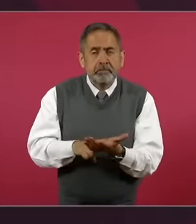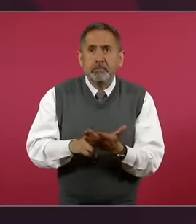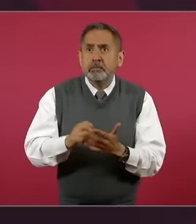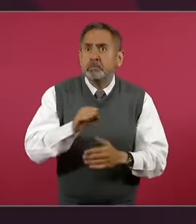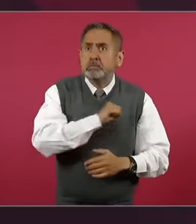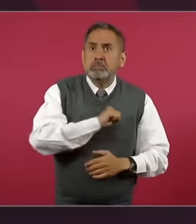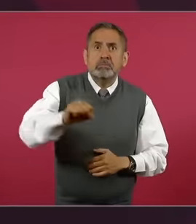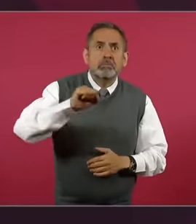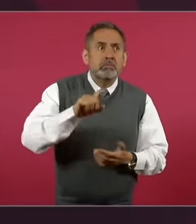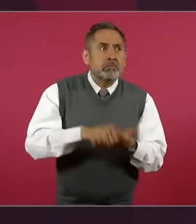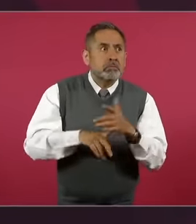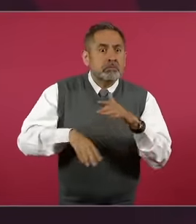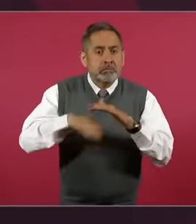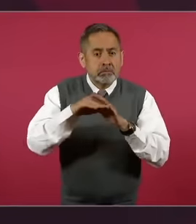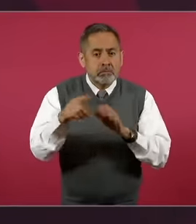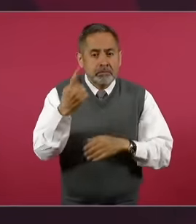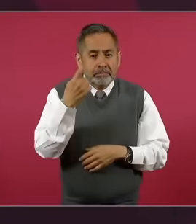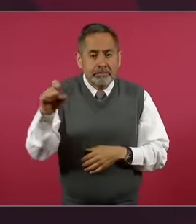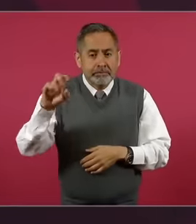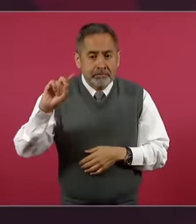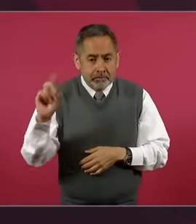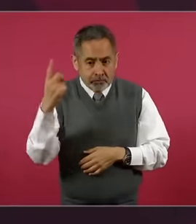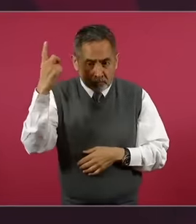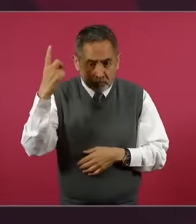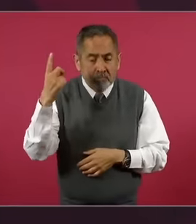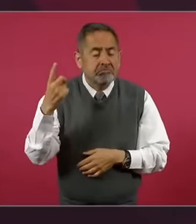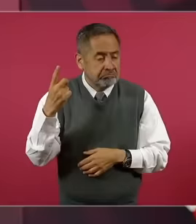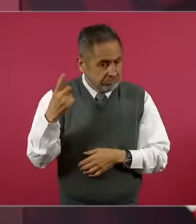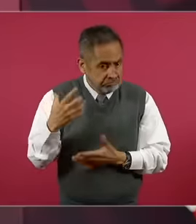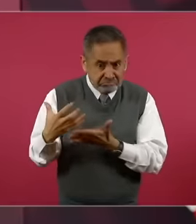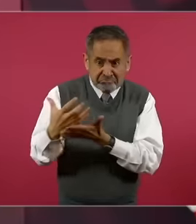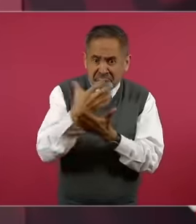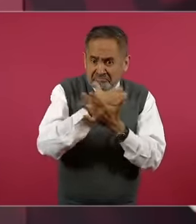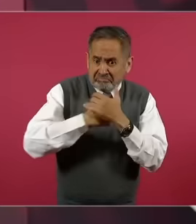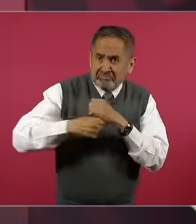estuvo en promedio en $100.